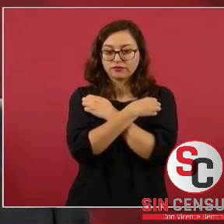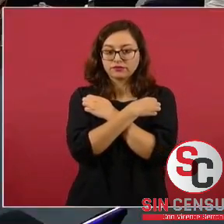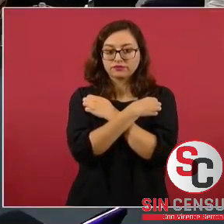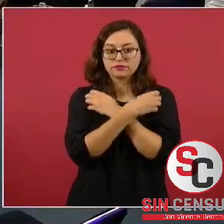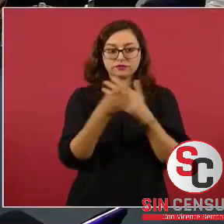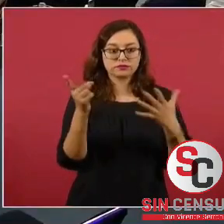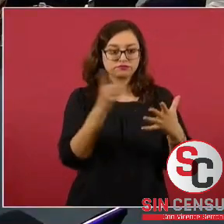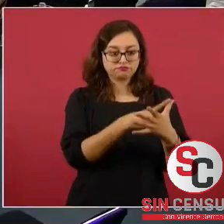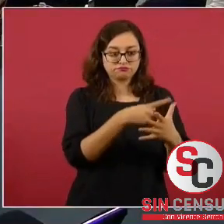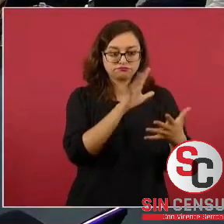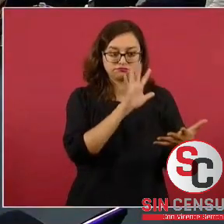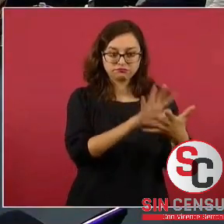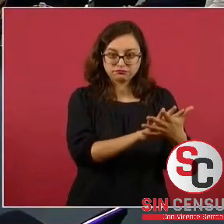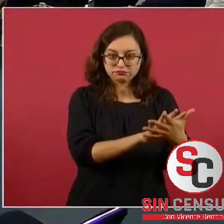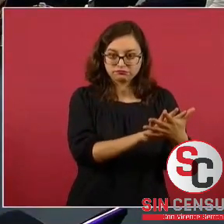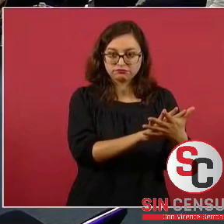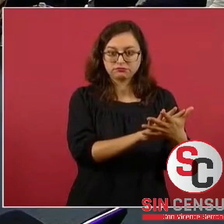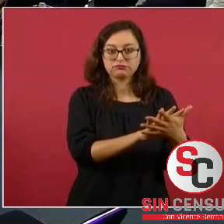de las cárceles,